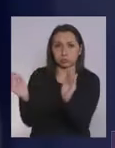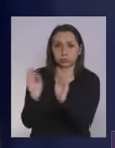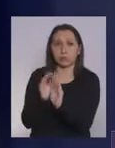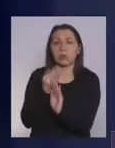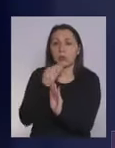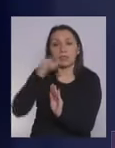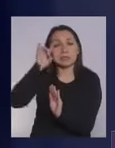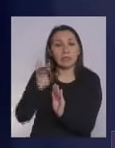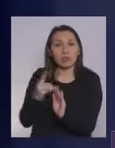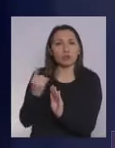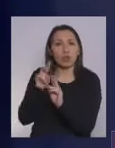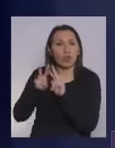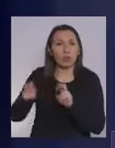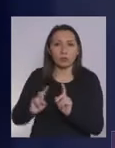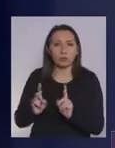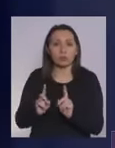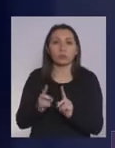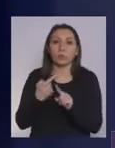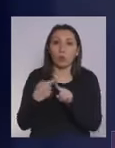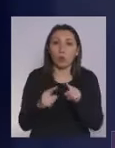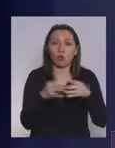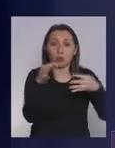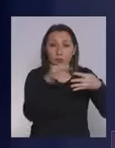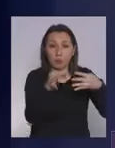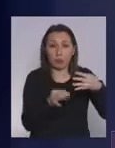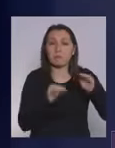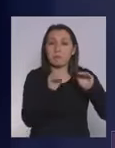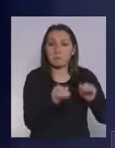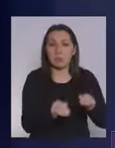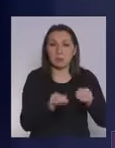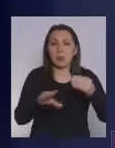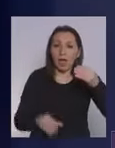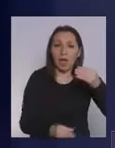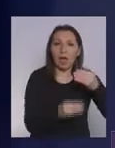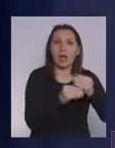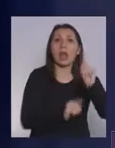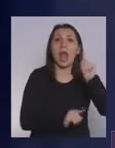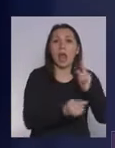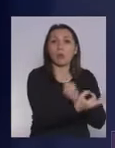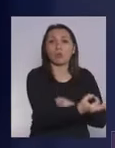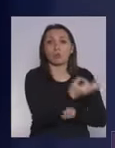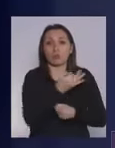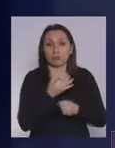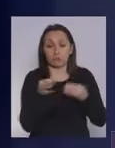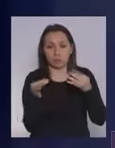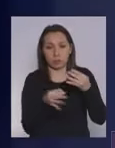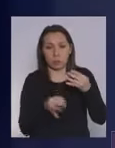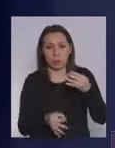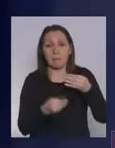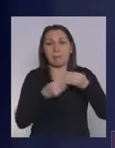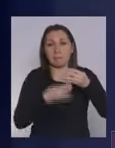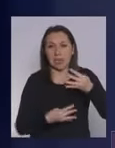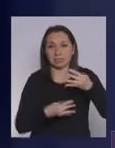solamente investigar los otros indicadores vamos a mantener vamos a incorporar algunos de estos indicadores dentro de nuestra